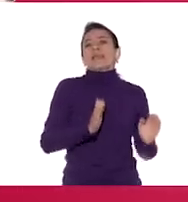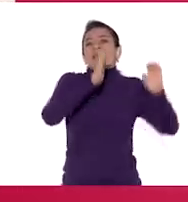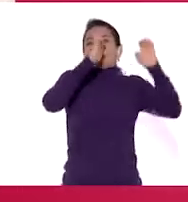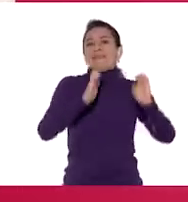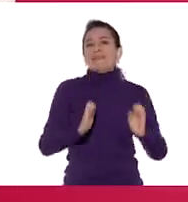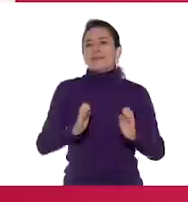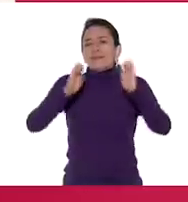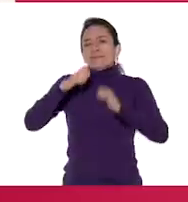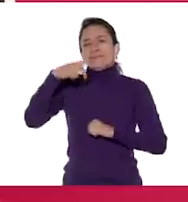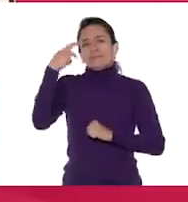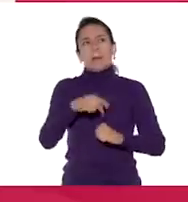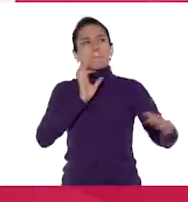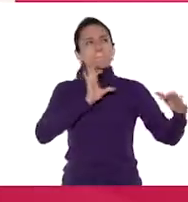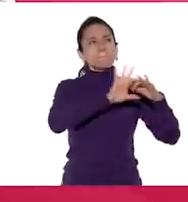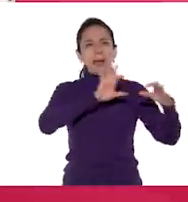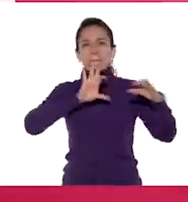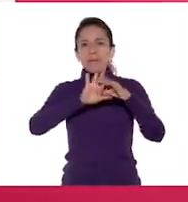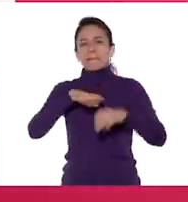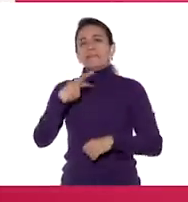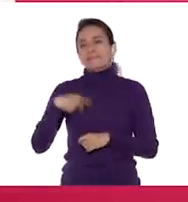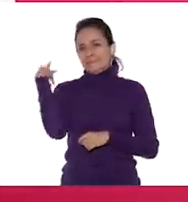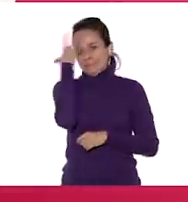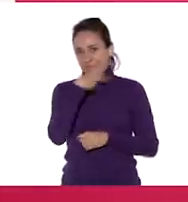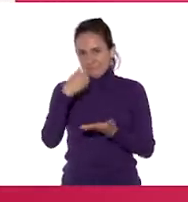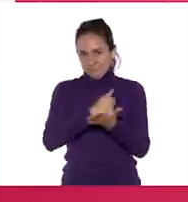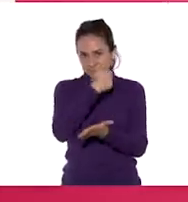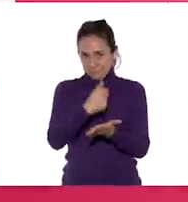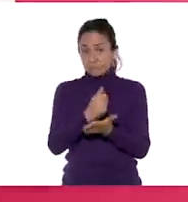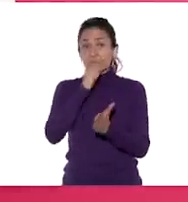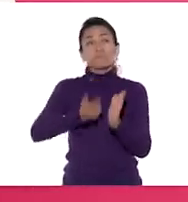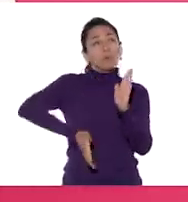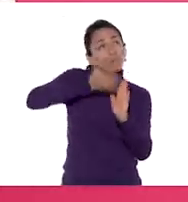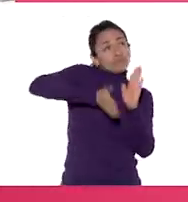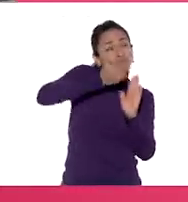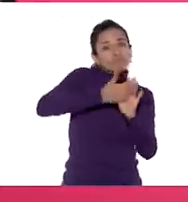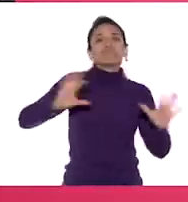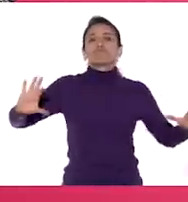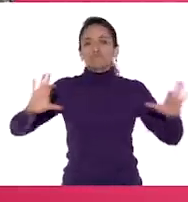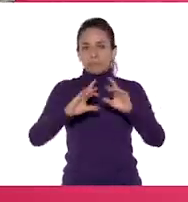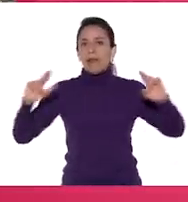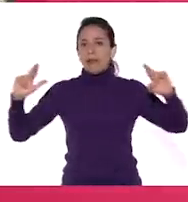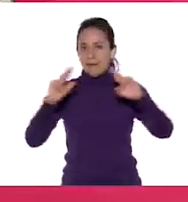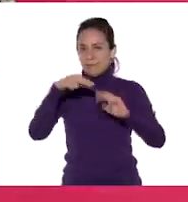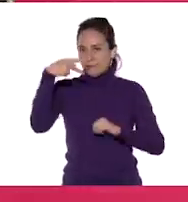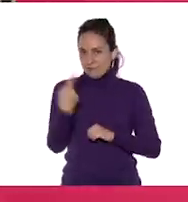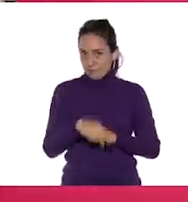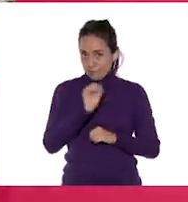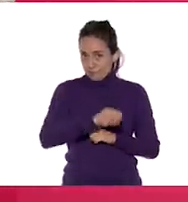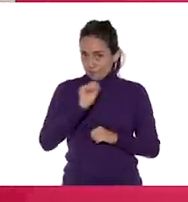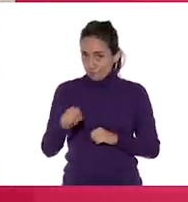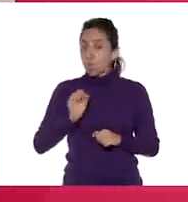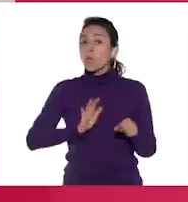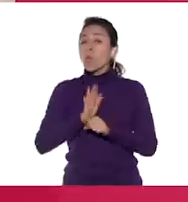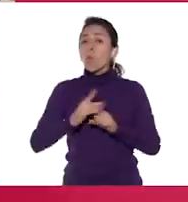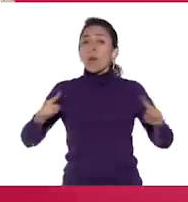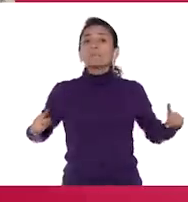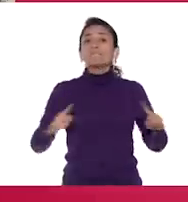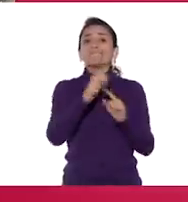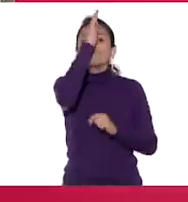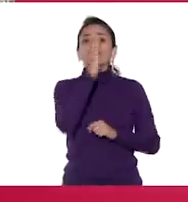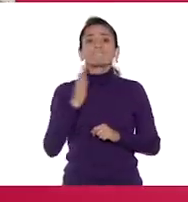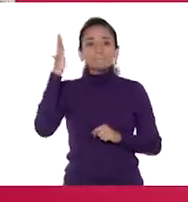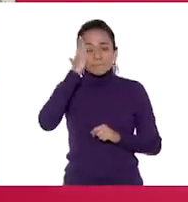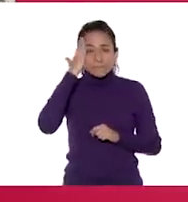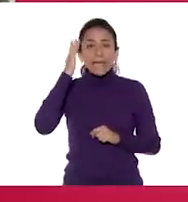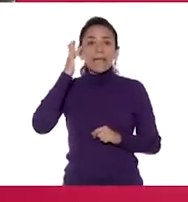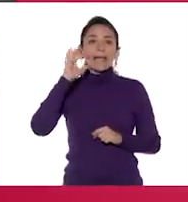hermosa ciudad. Como parte de la arquitectura religiosa que caracteriza a Saltillo, se encuentra la Catedral de Santiago, pues